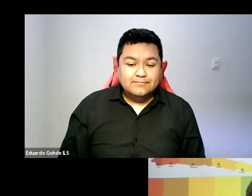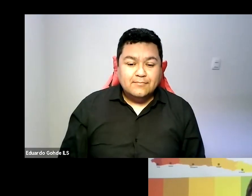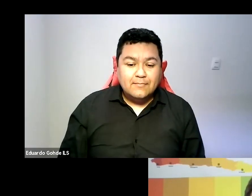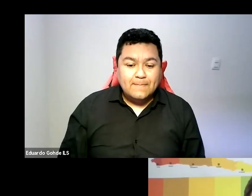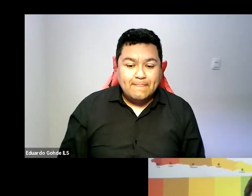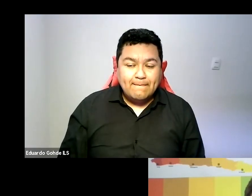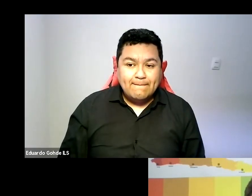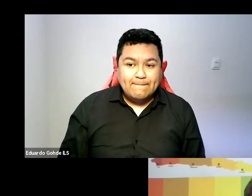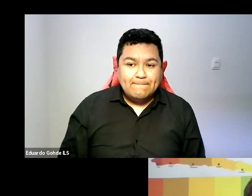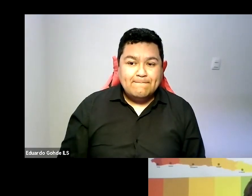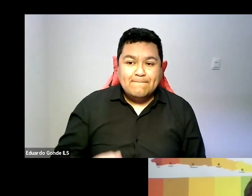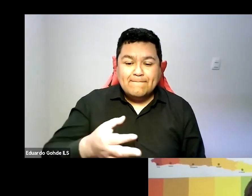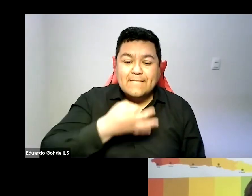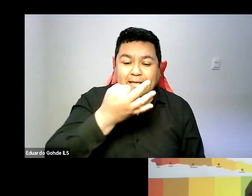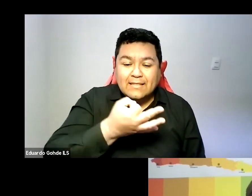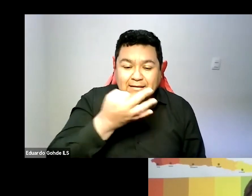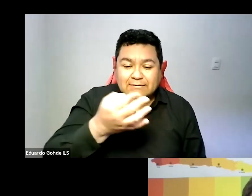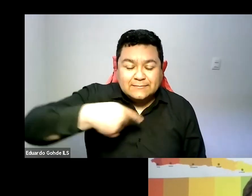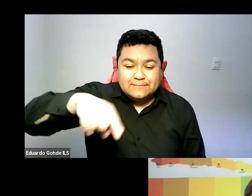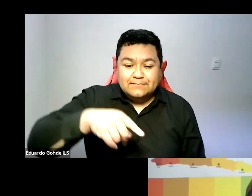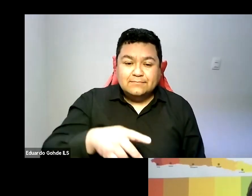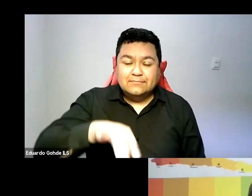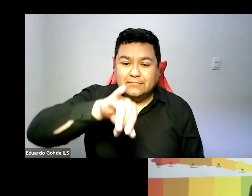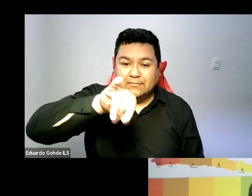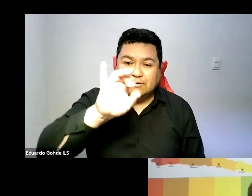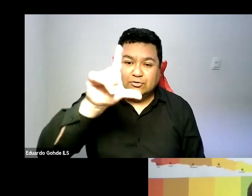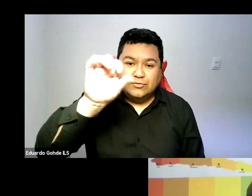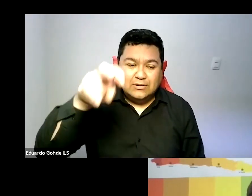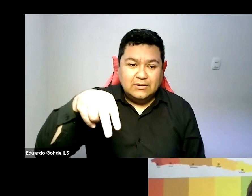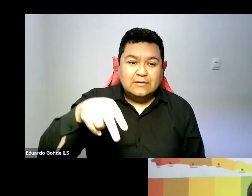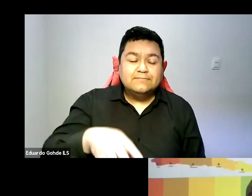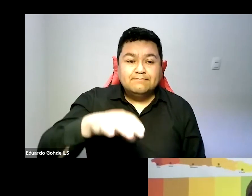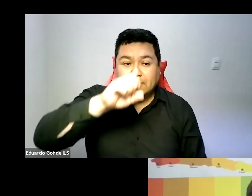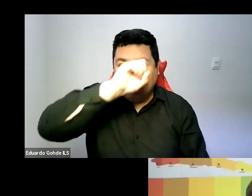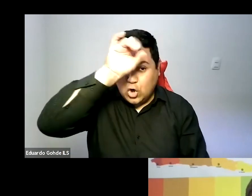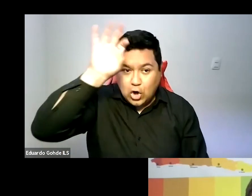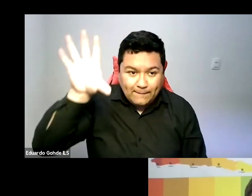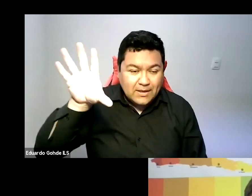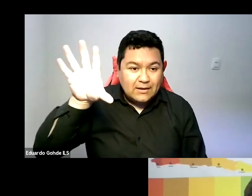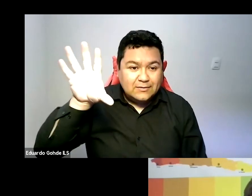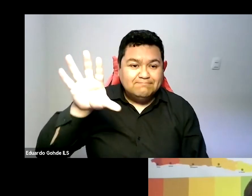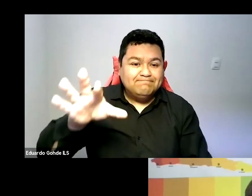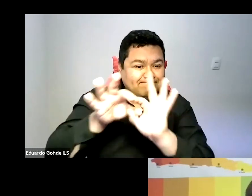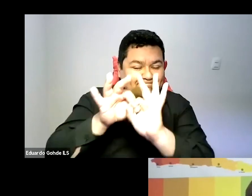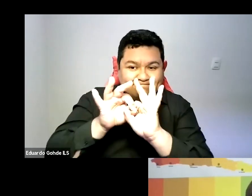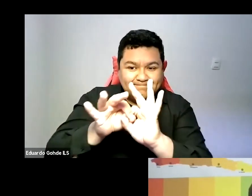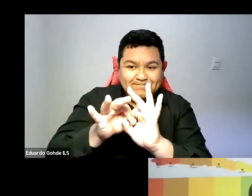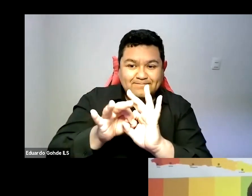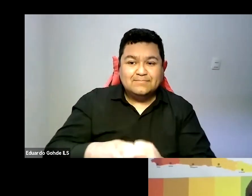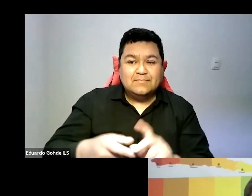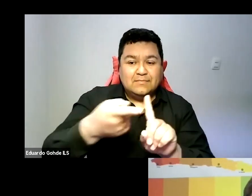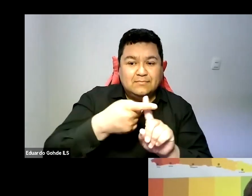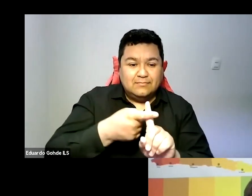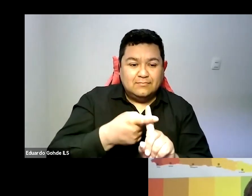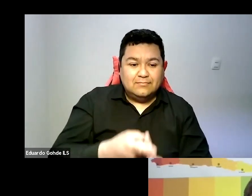pero poderlos nombrar nos hace un poquito más cercanos. La profesora Juliet Romero, por ejemplo, de Colombia, está saludando y agradeciendo también su participación.